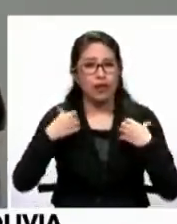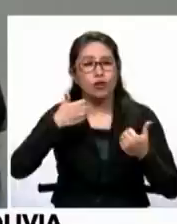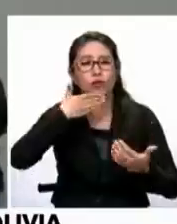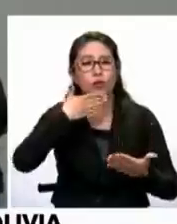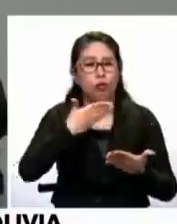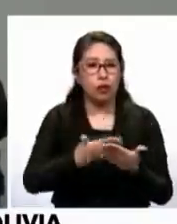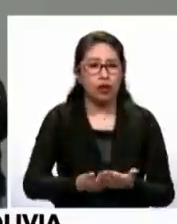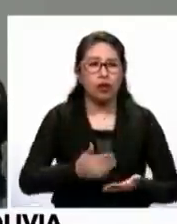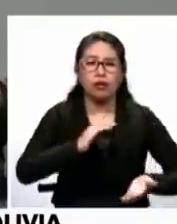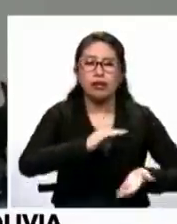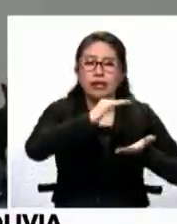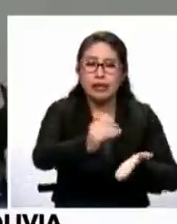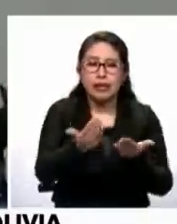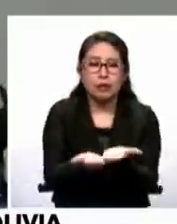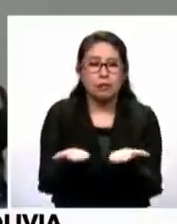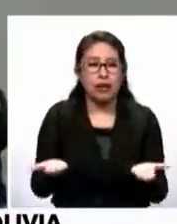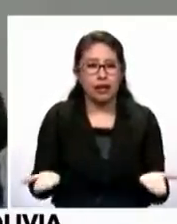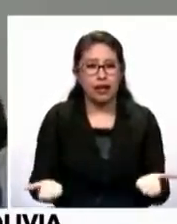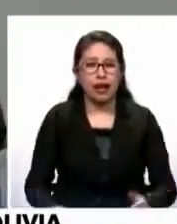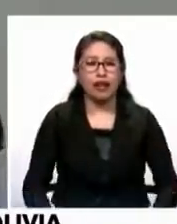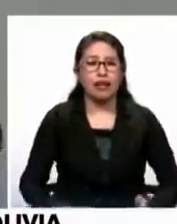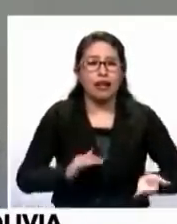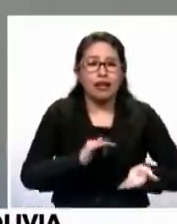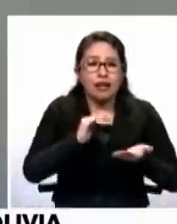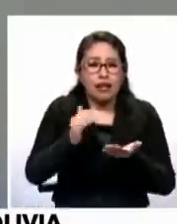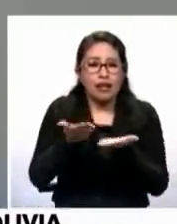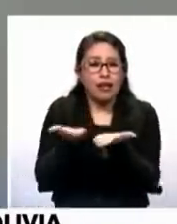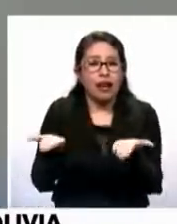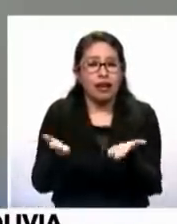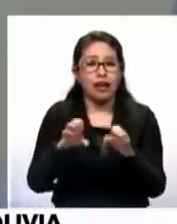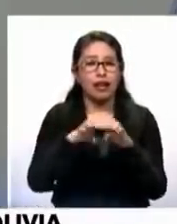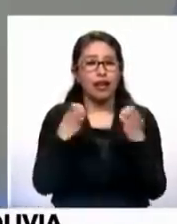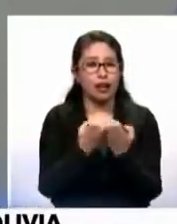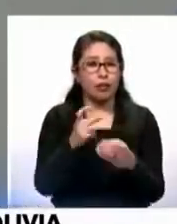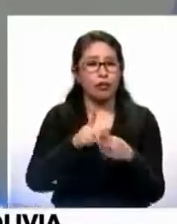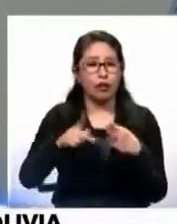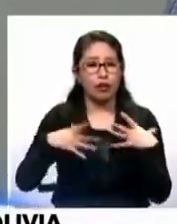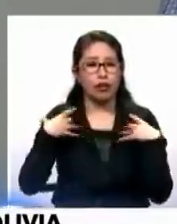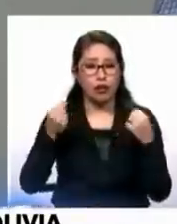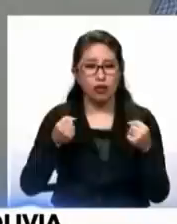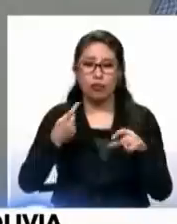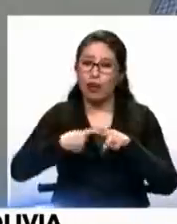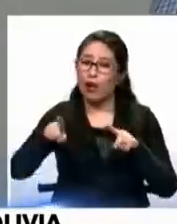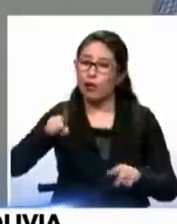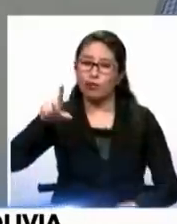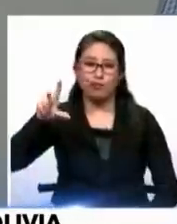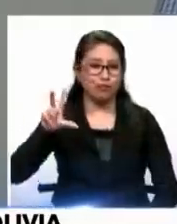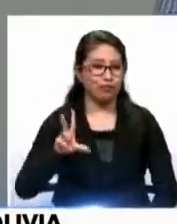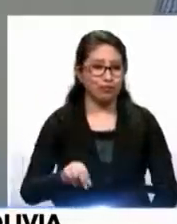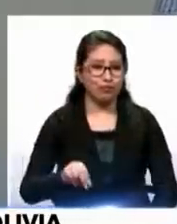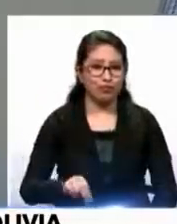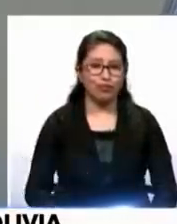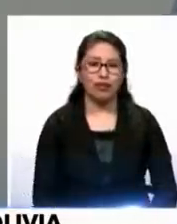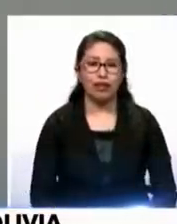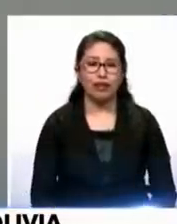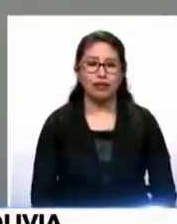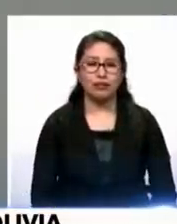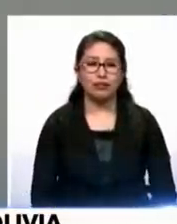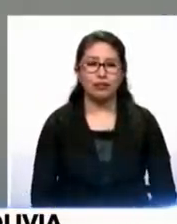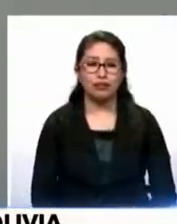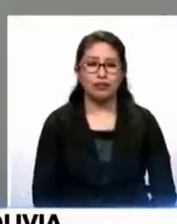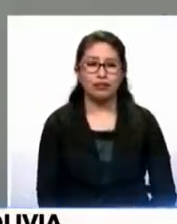equipos, con personal, pero desafortunadamente no ha sido así. Y lo que tenemos que hacer